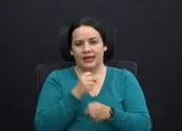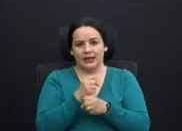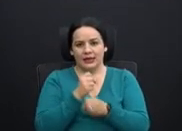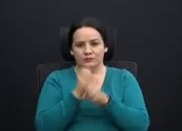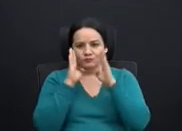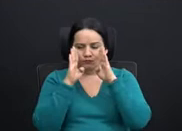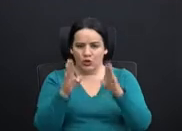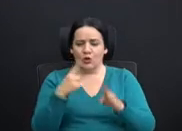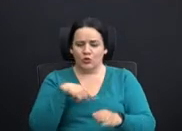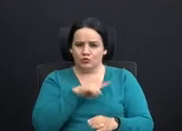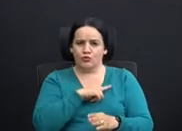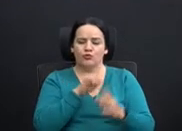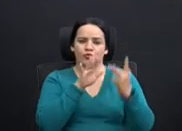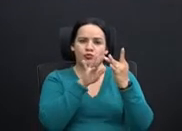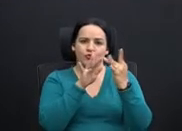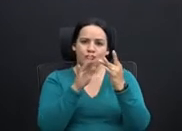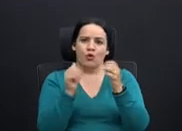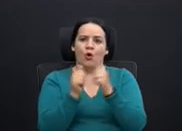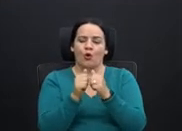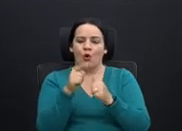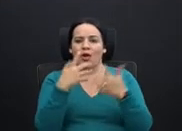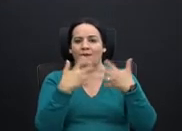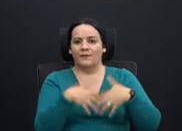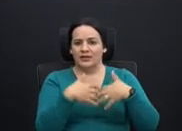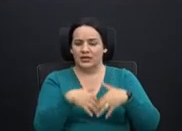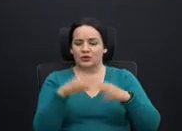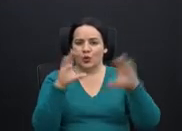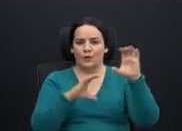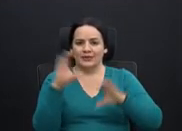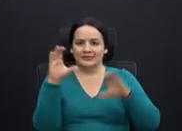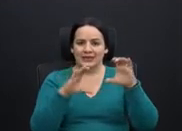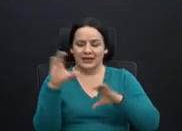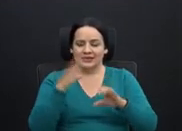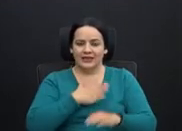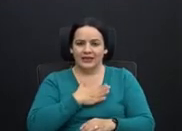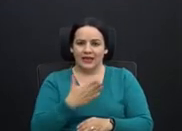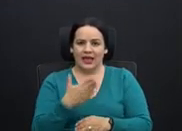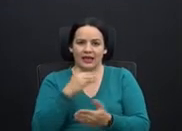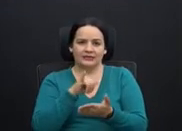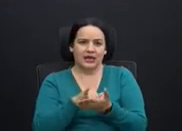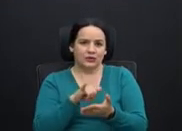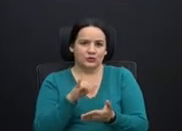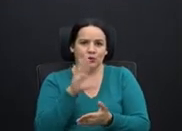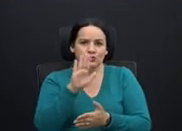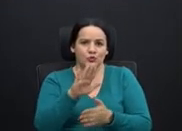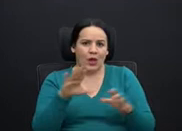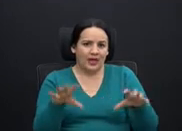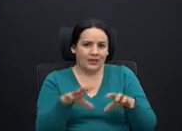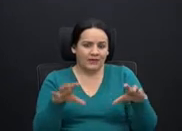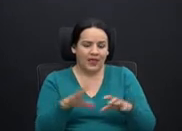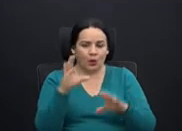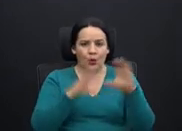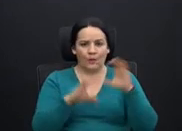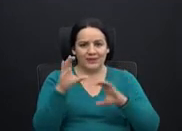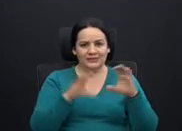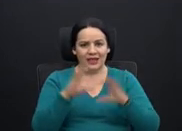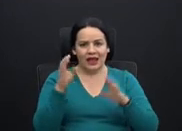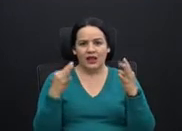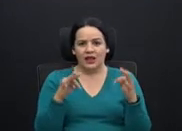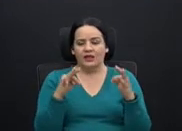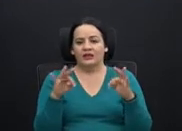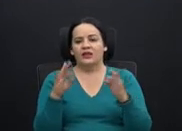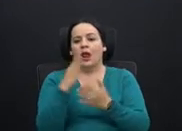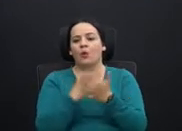tenido conversaciones con empresas comerciales que se dedican a esto en su actividad comercial, que es tratar